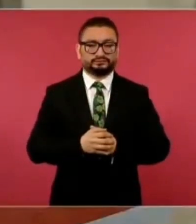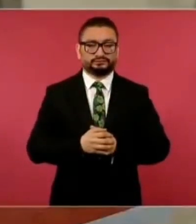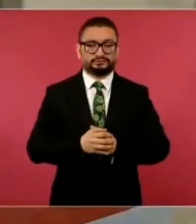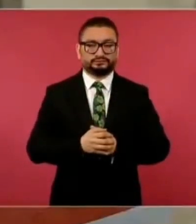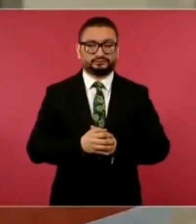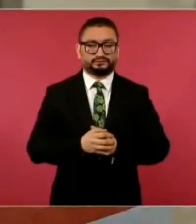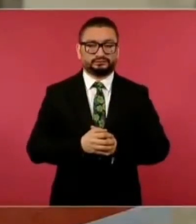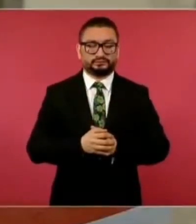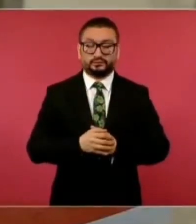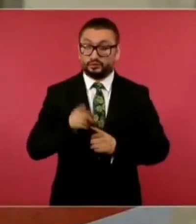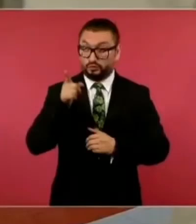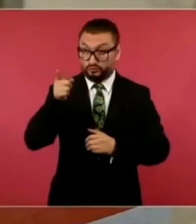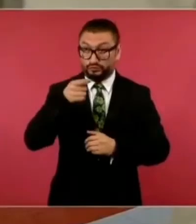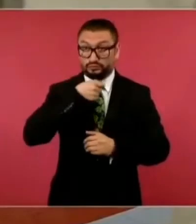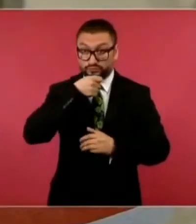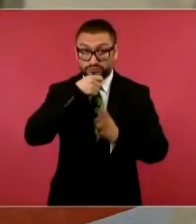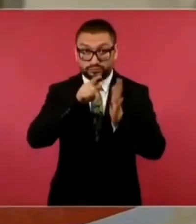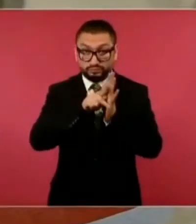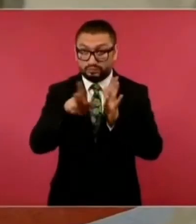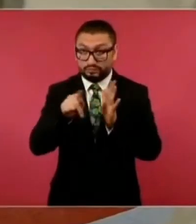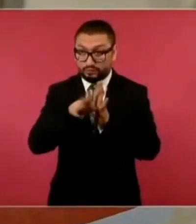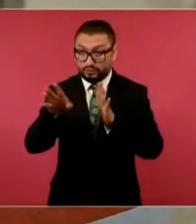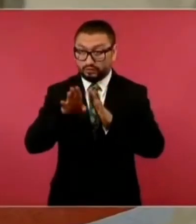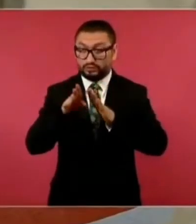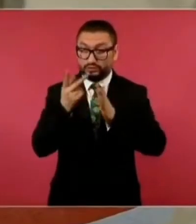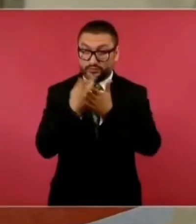Si eres periodista de base,